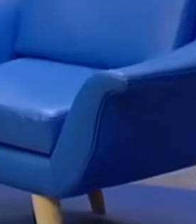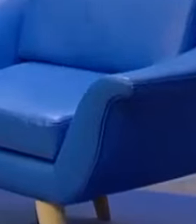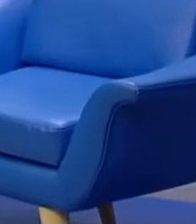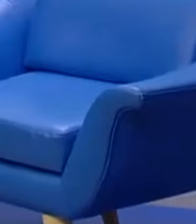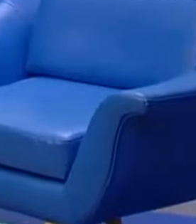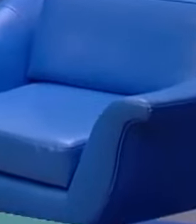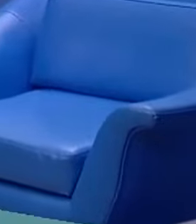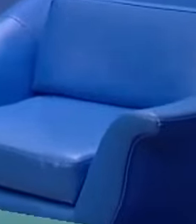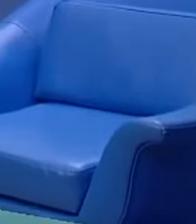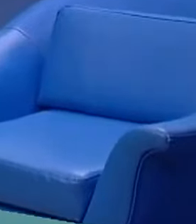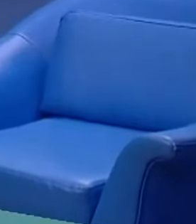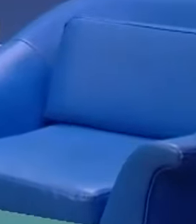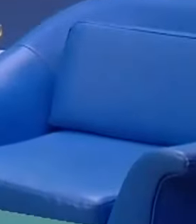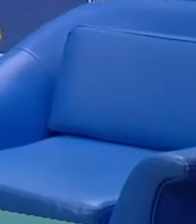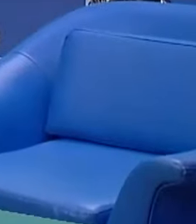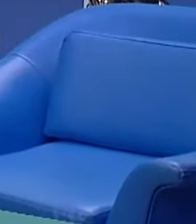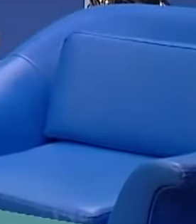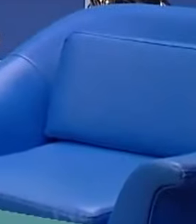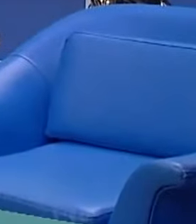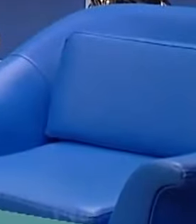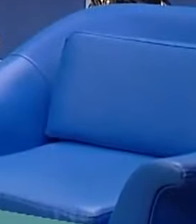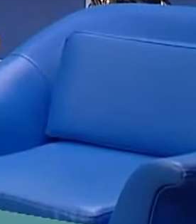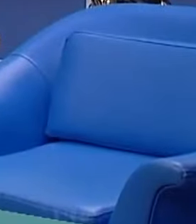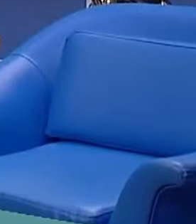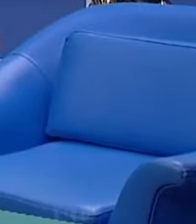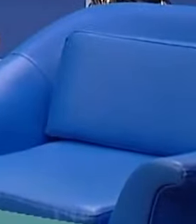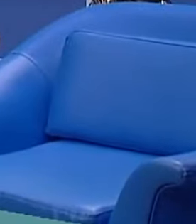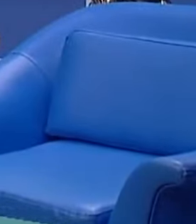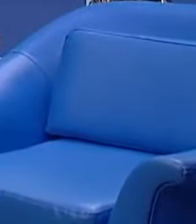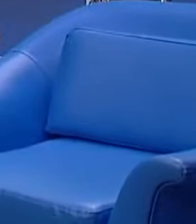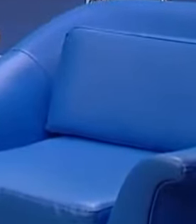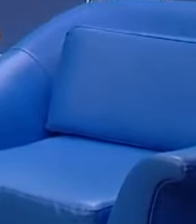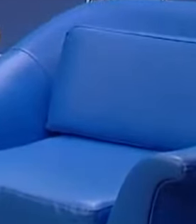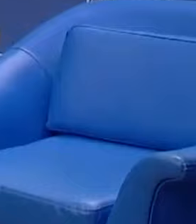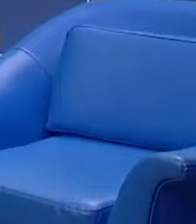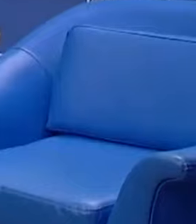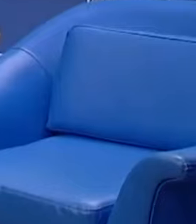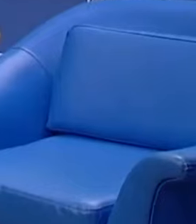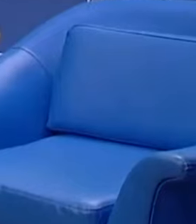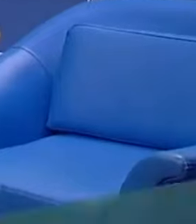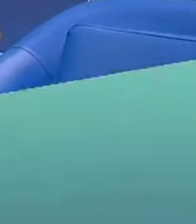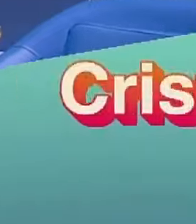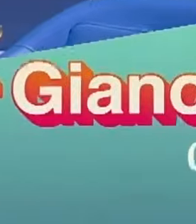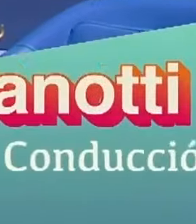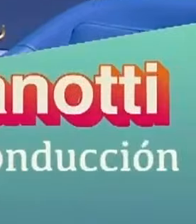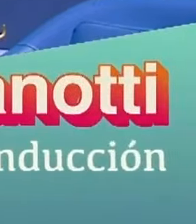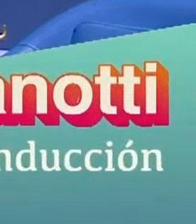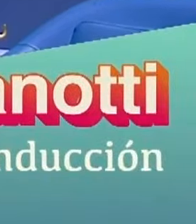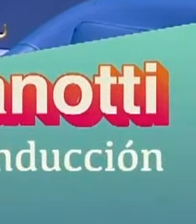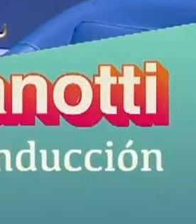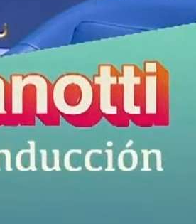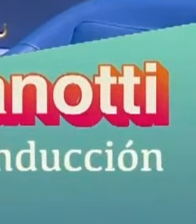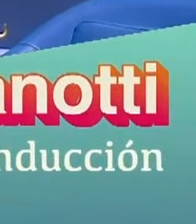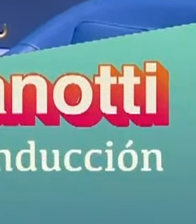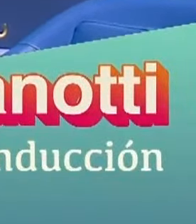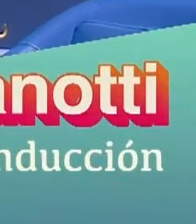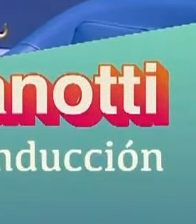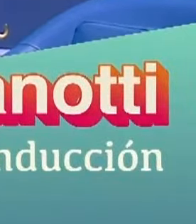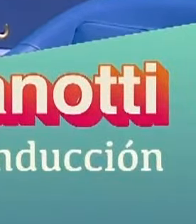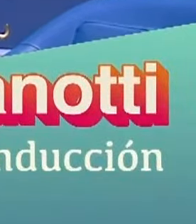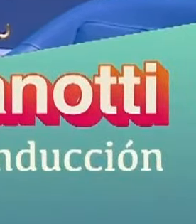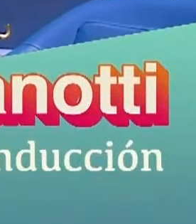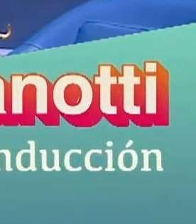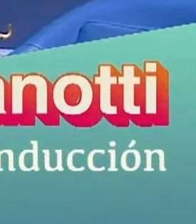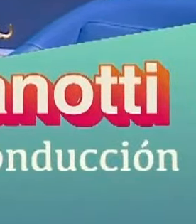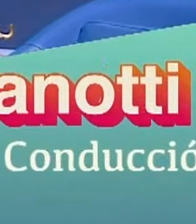queridísima Paisa. ¿Estás mirando la música? Estamos en salsa. Estamos chévere, mi querida Fátima. Nosotros